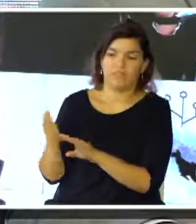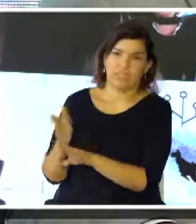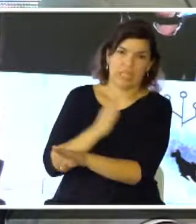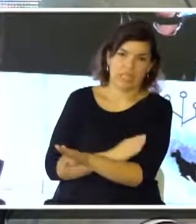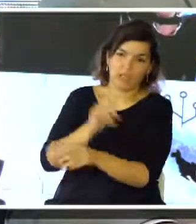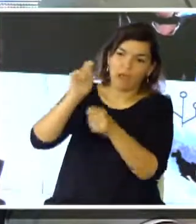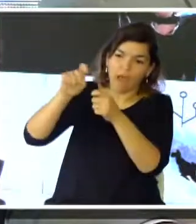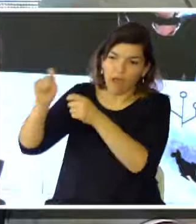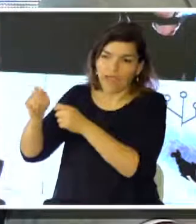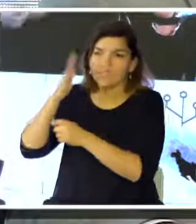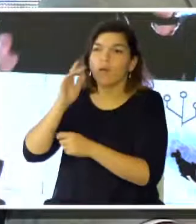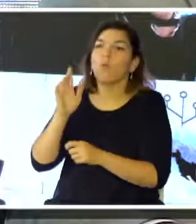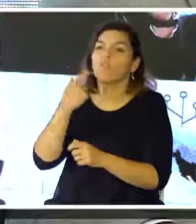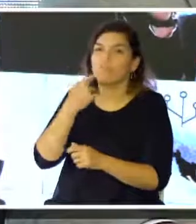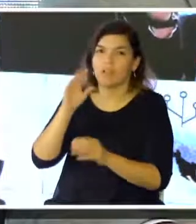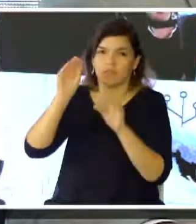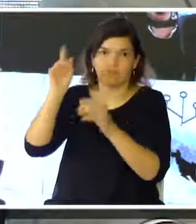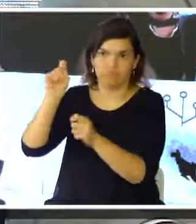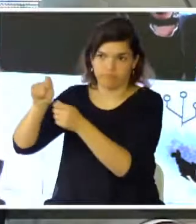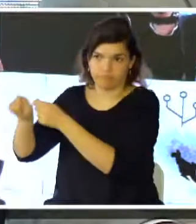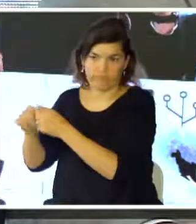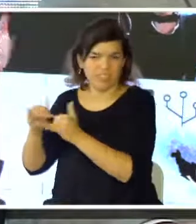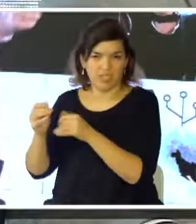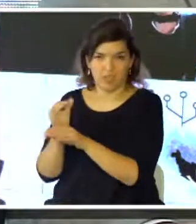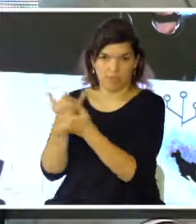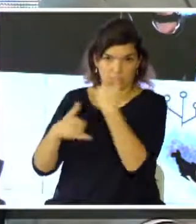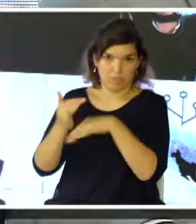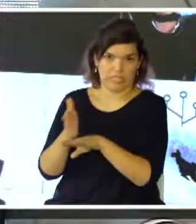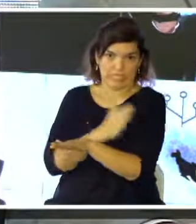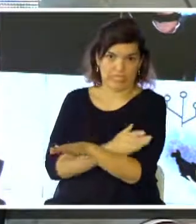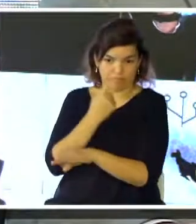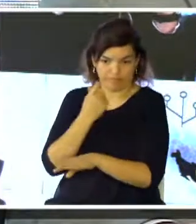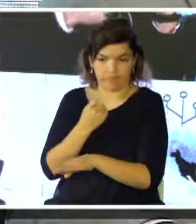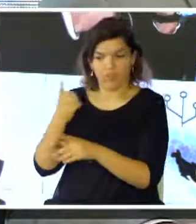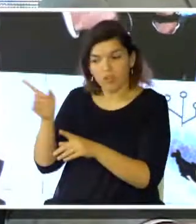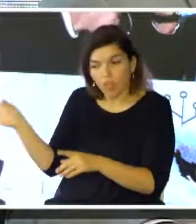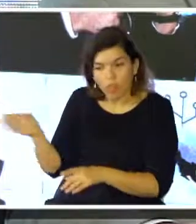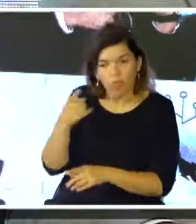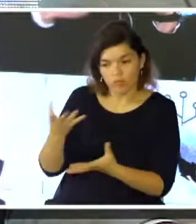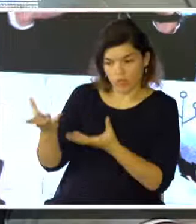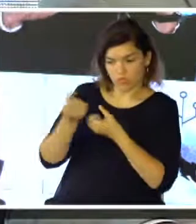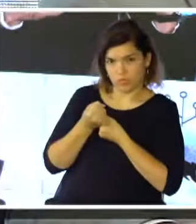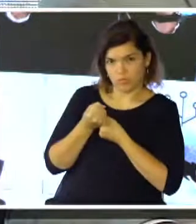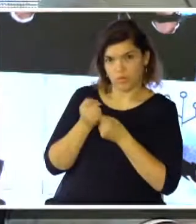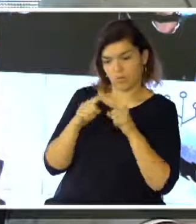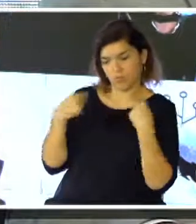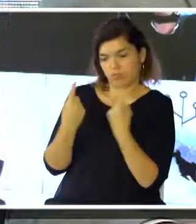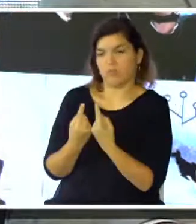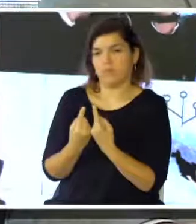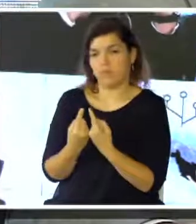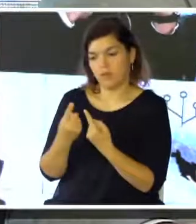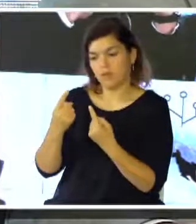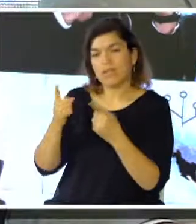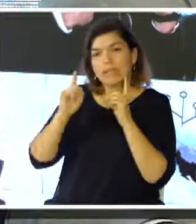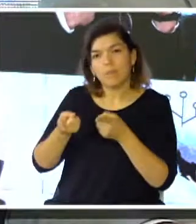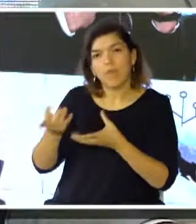arreglarla sino para saber que no funciona entonces todo esto nos ayuda a nosotros y todo esto nos ayuda